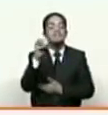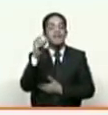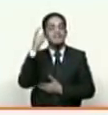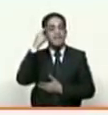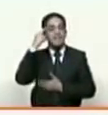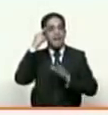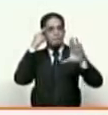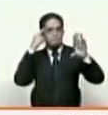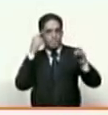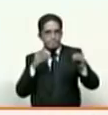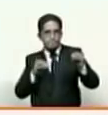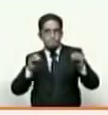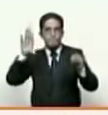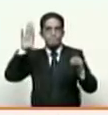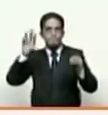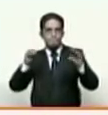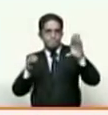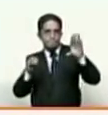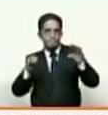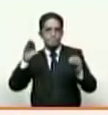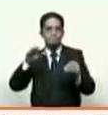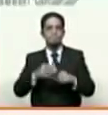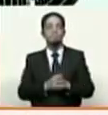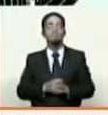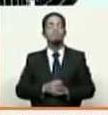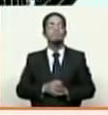sido positivo y que hay avances